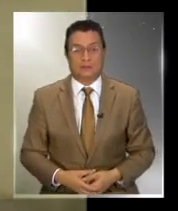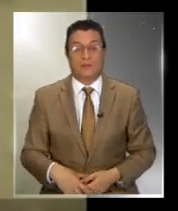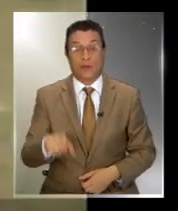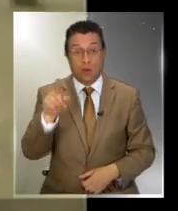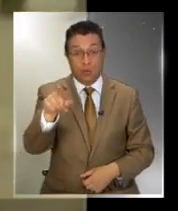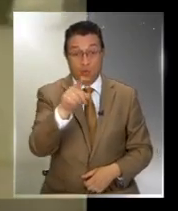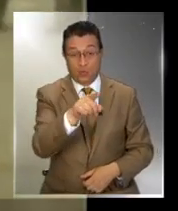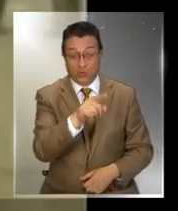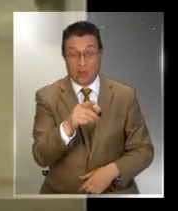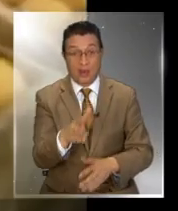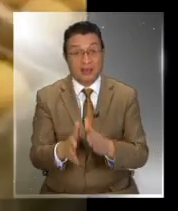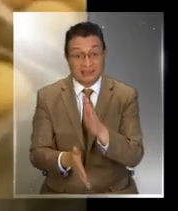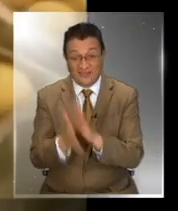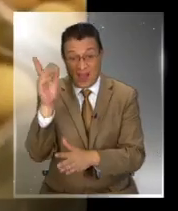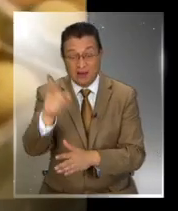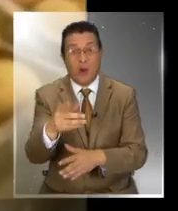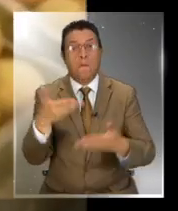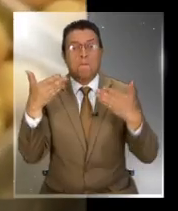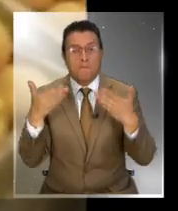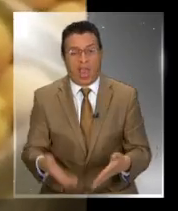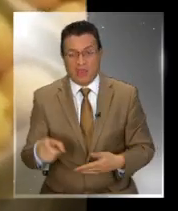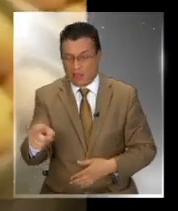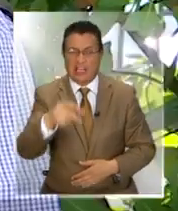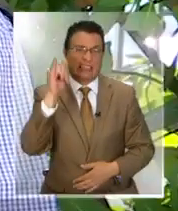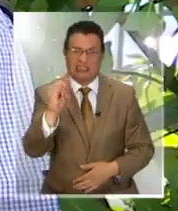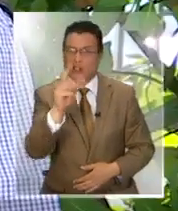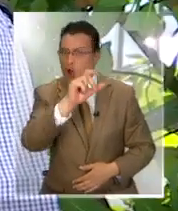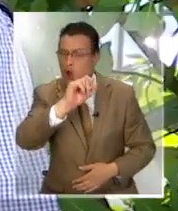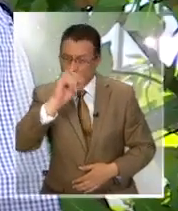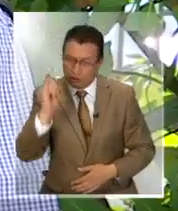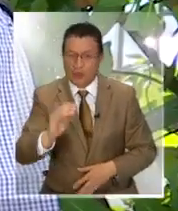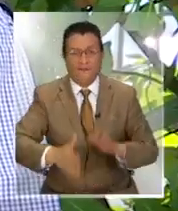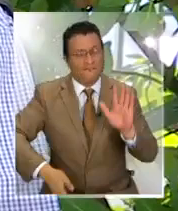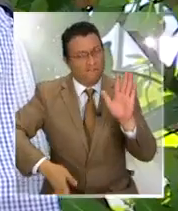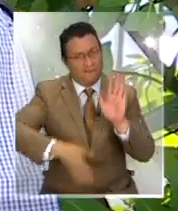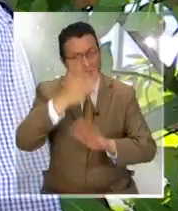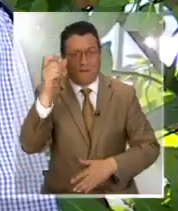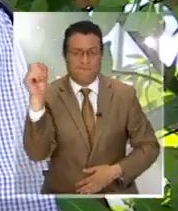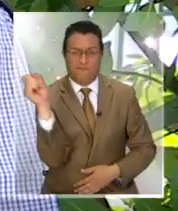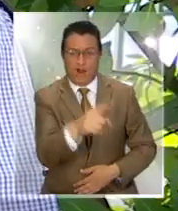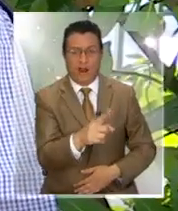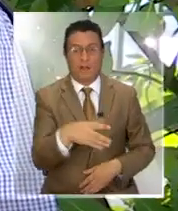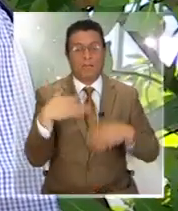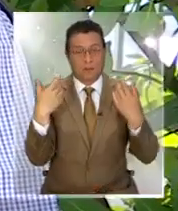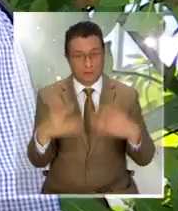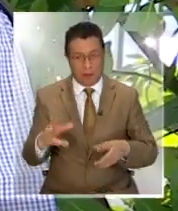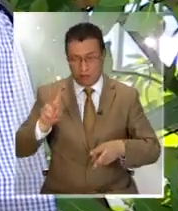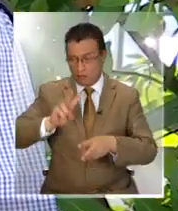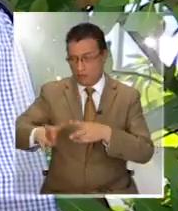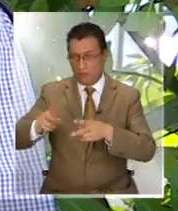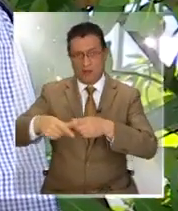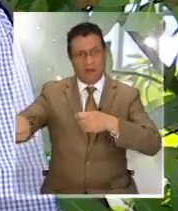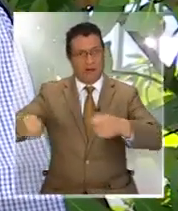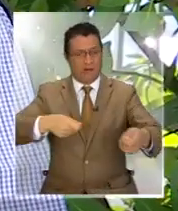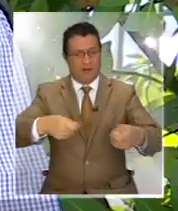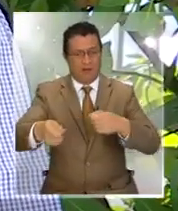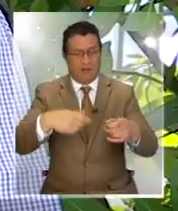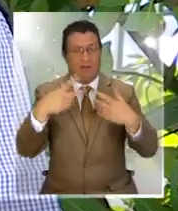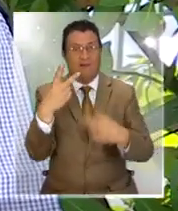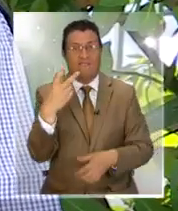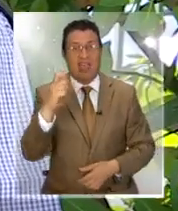van, ustedes están molestando aquí, o se van. Prácticamente después de formar ese mercado, Vega